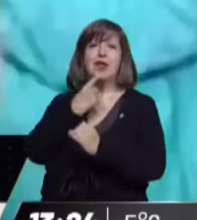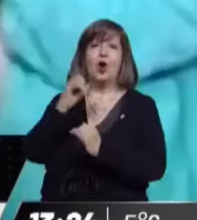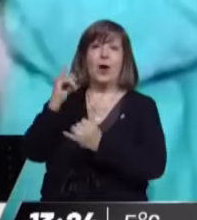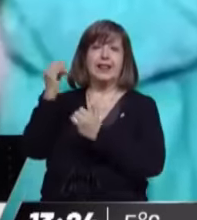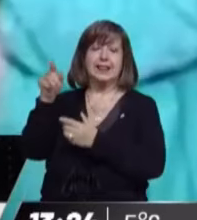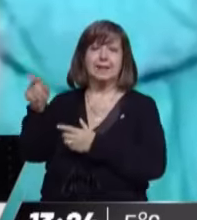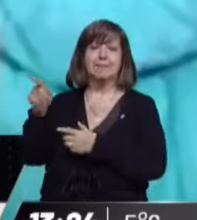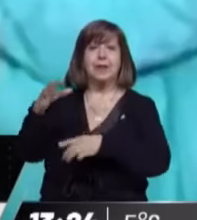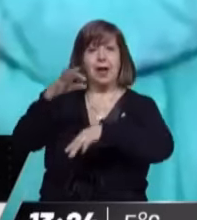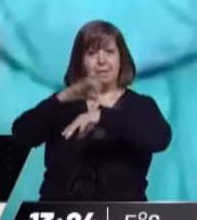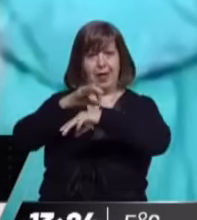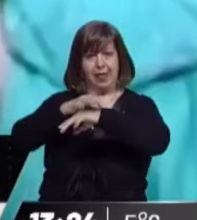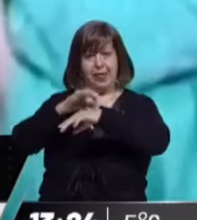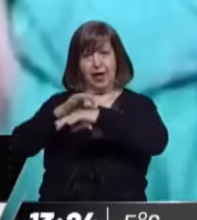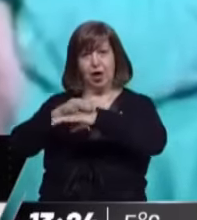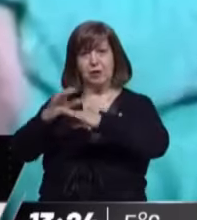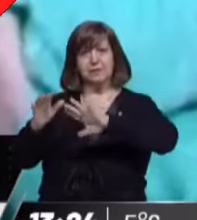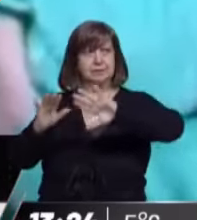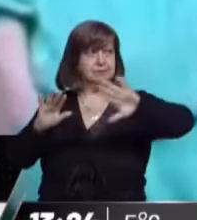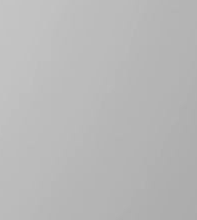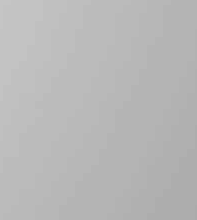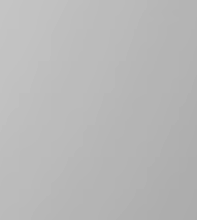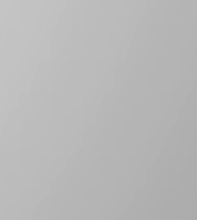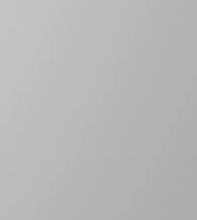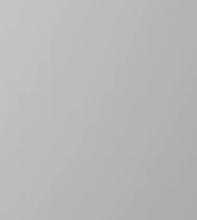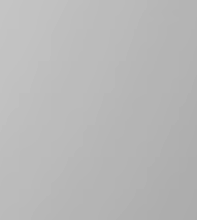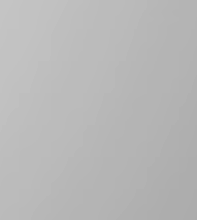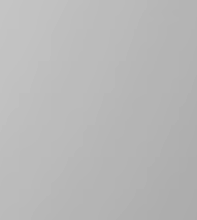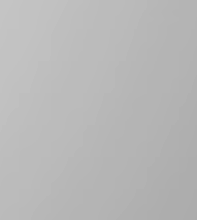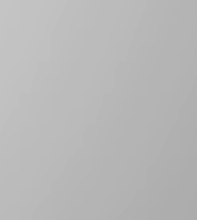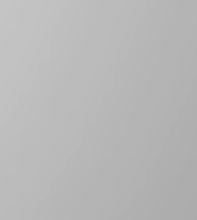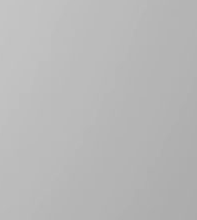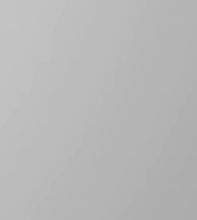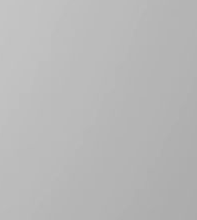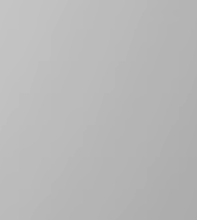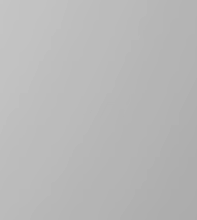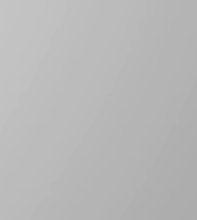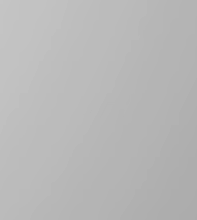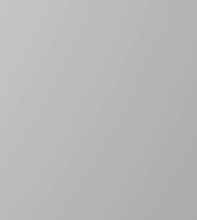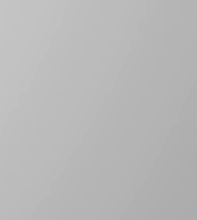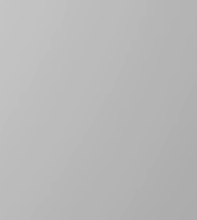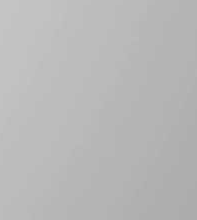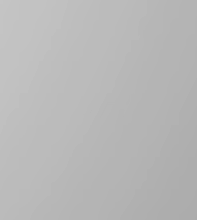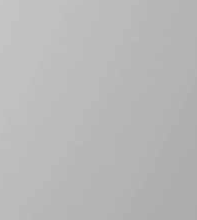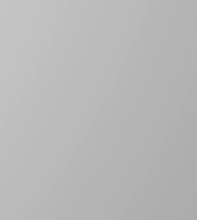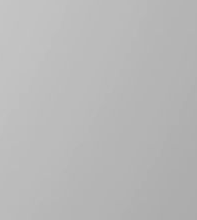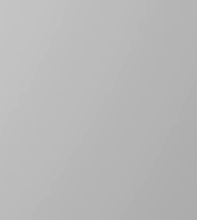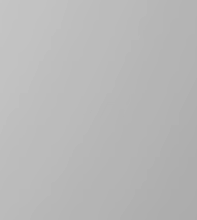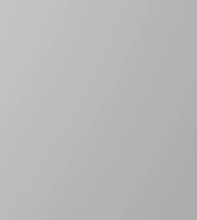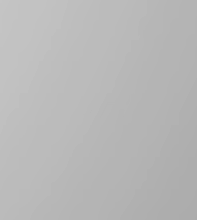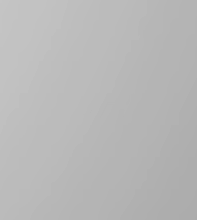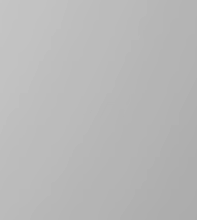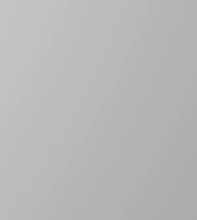grave y está internado en el sanatorio otamendi en la ciudad de Buenos Aires y